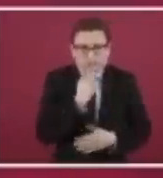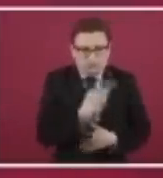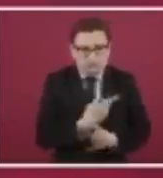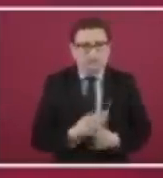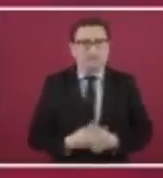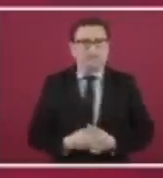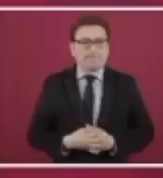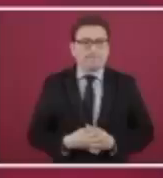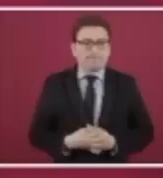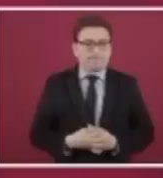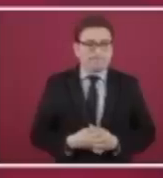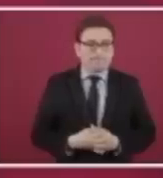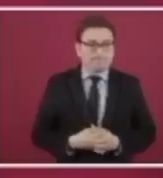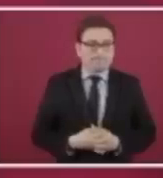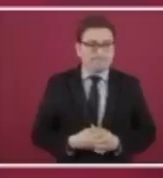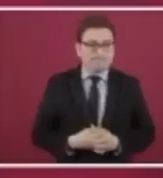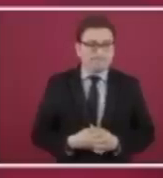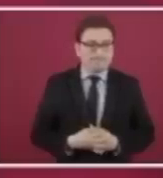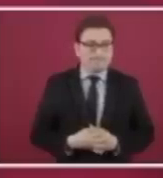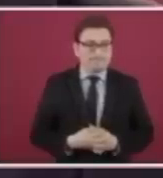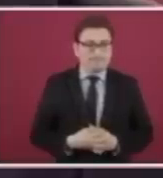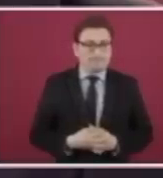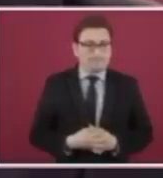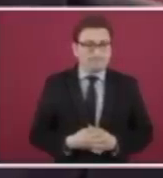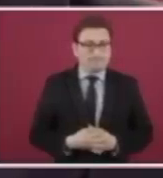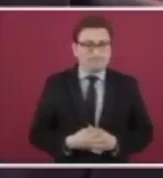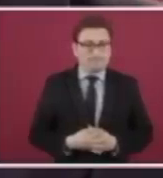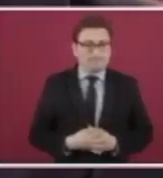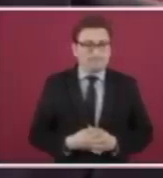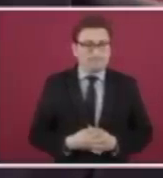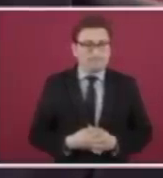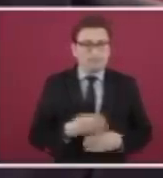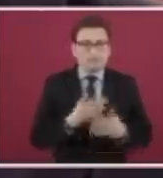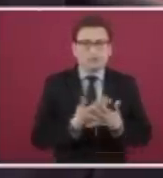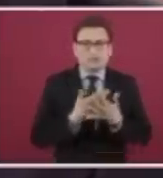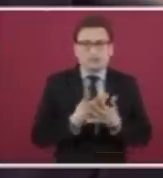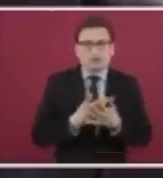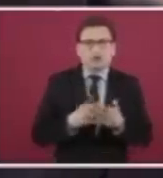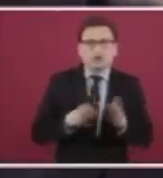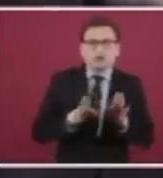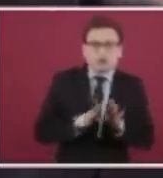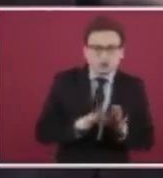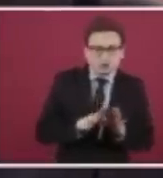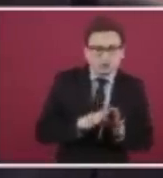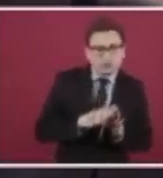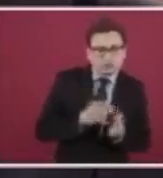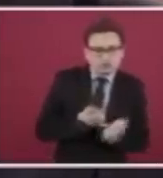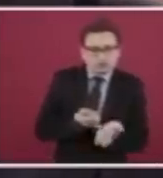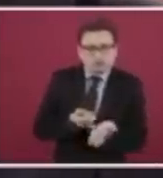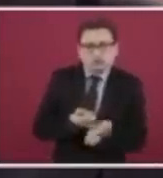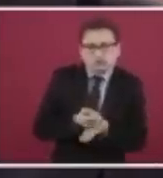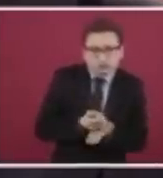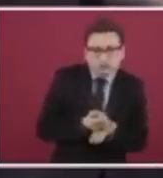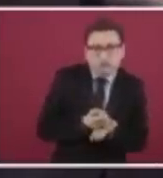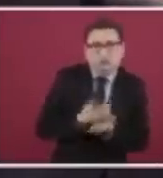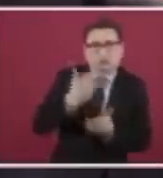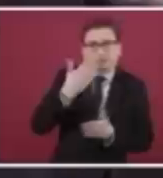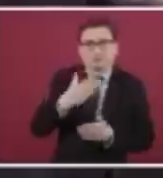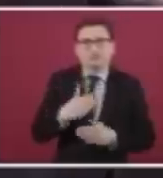esperáramos la decisión del Poder Judicial, porque existe una controversia